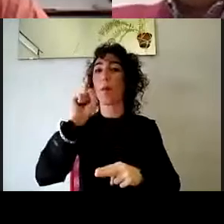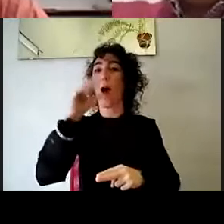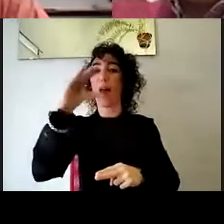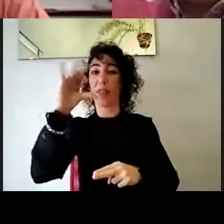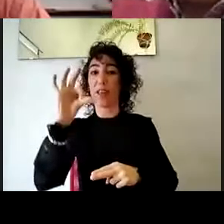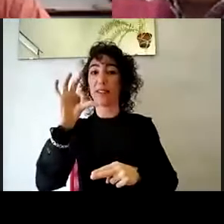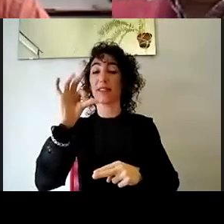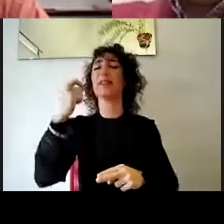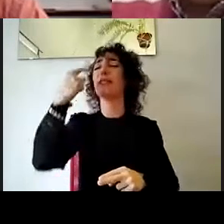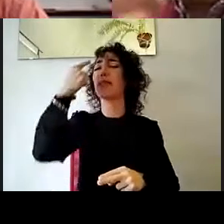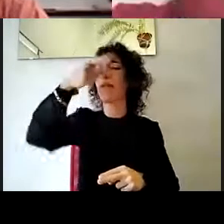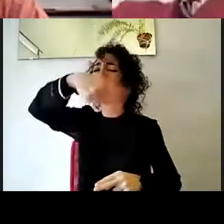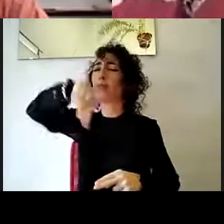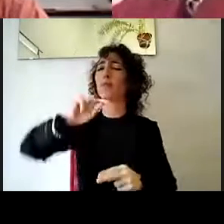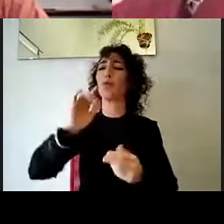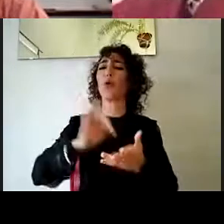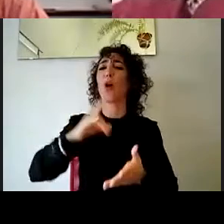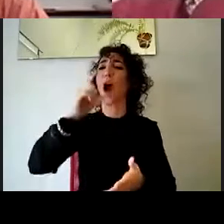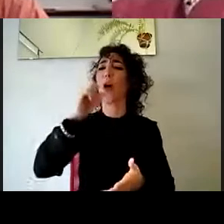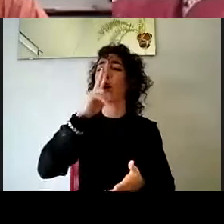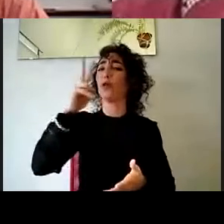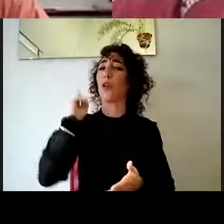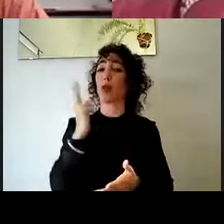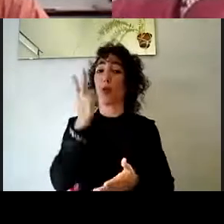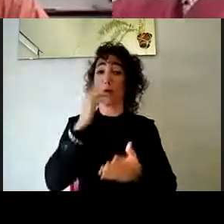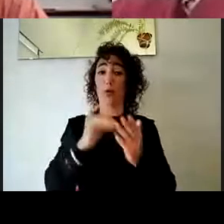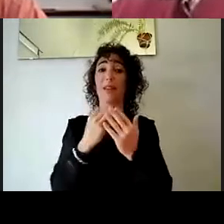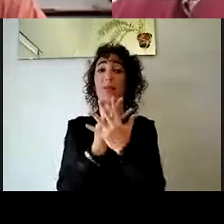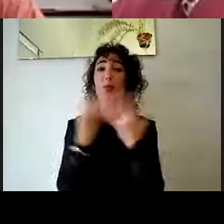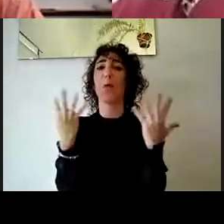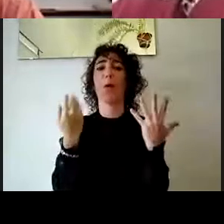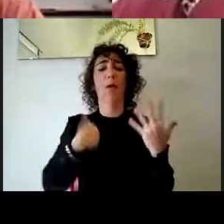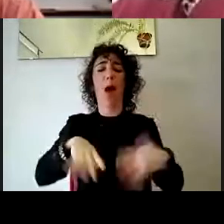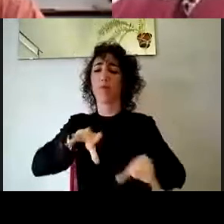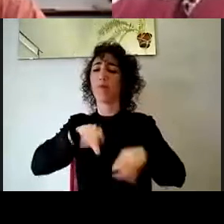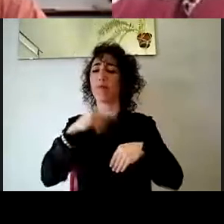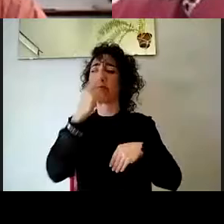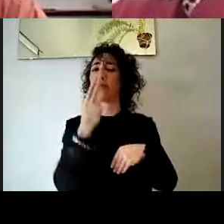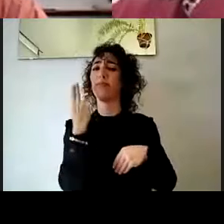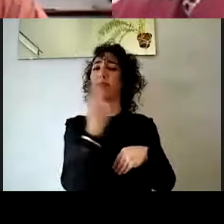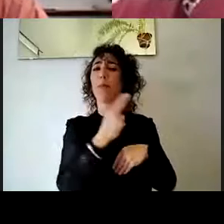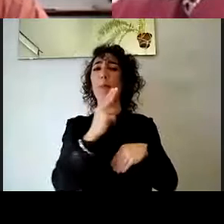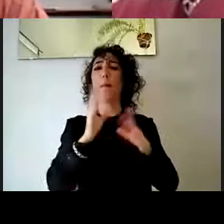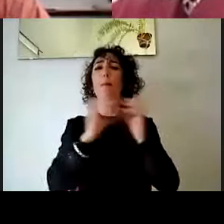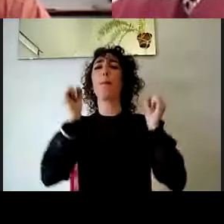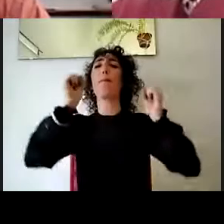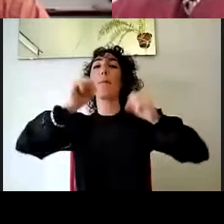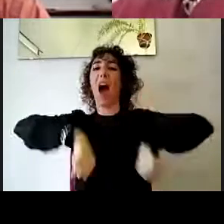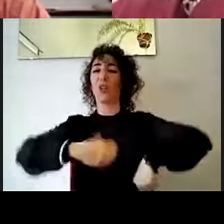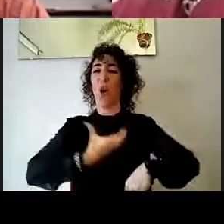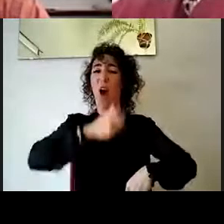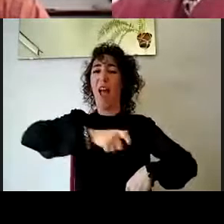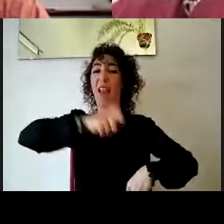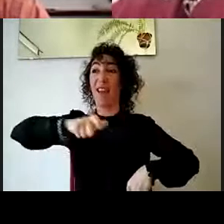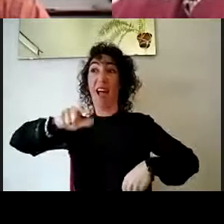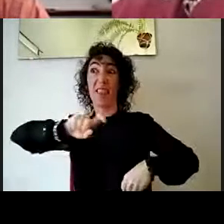2019 asumimos el compromiso de incorporarnos al Pacto de los Alcaldes y era adherirnos a la